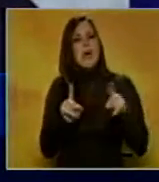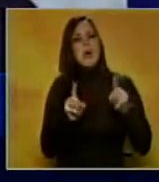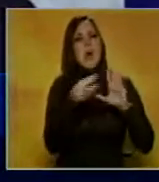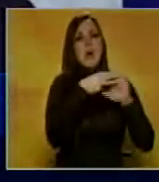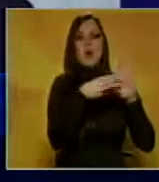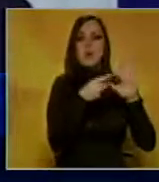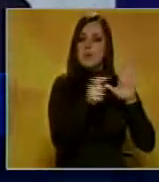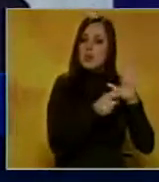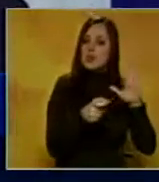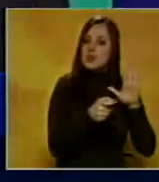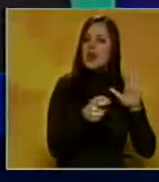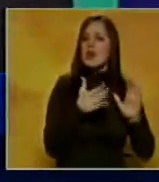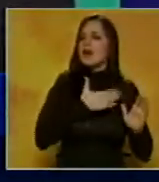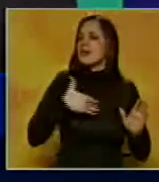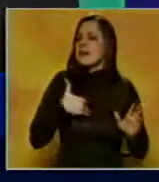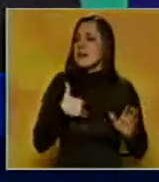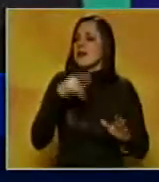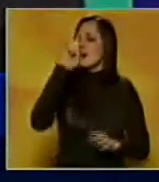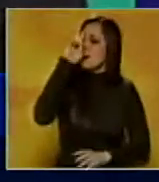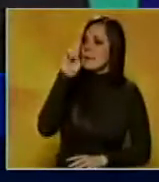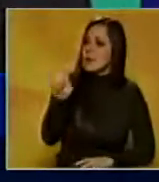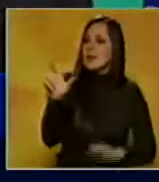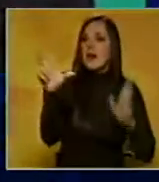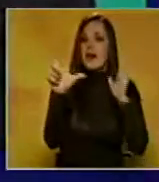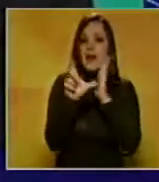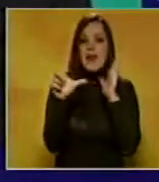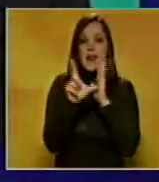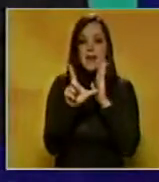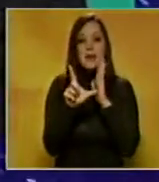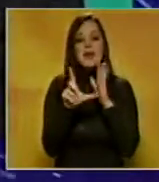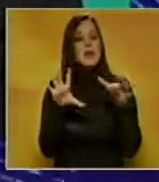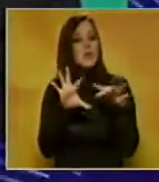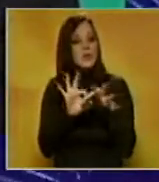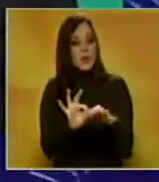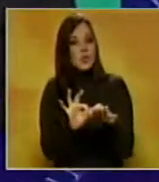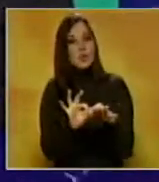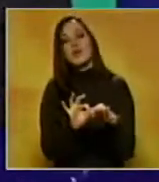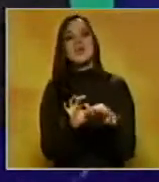naciones que respeta las leyes y alinearse con los movimientos de transformación.